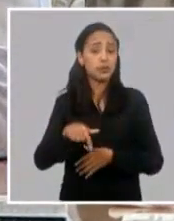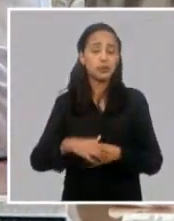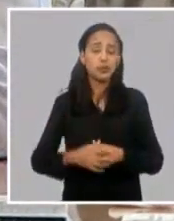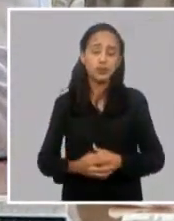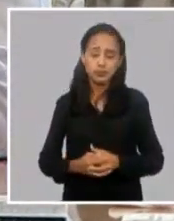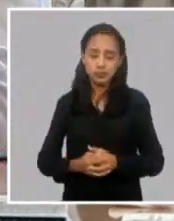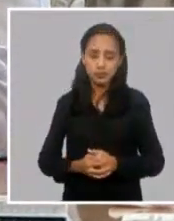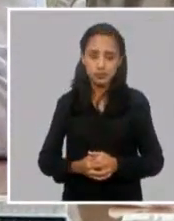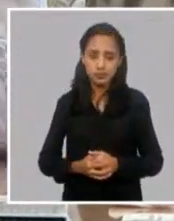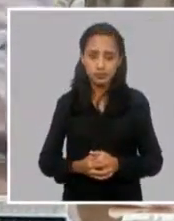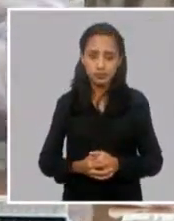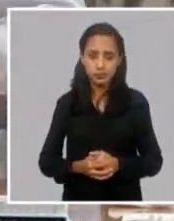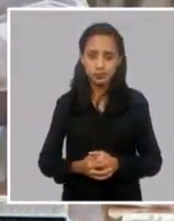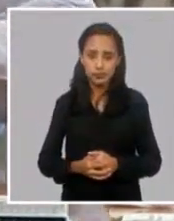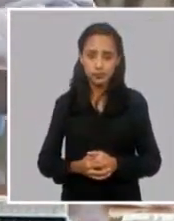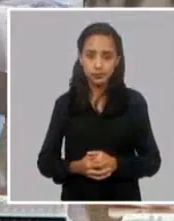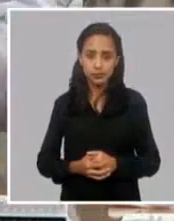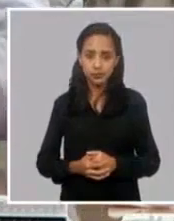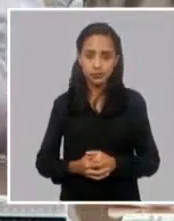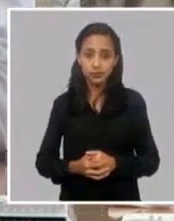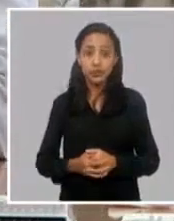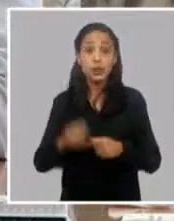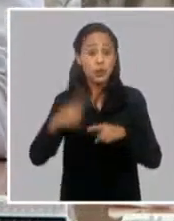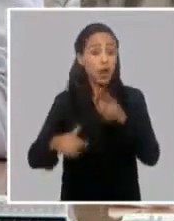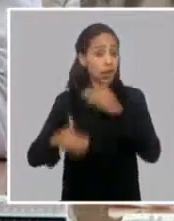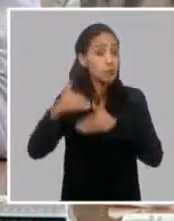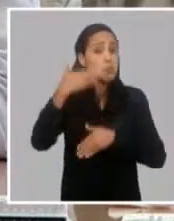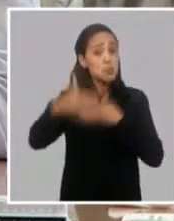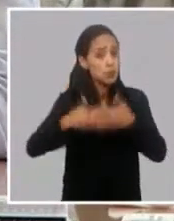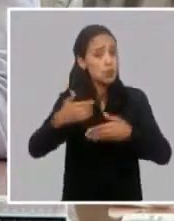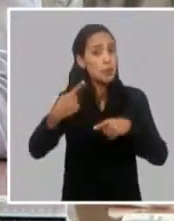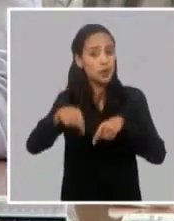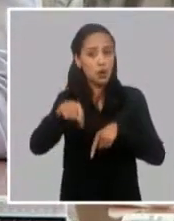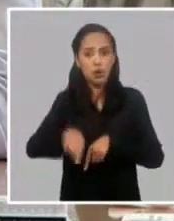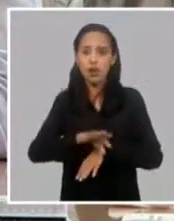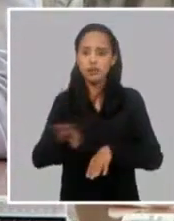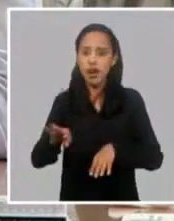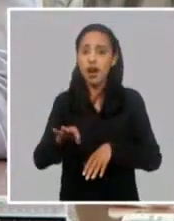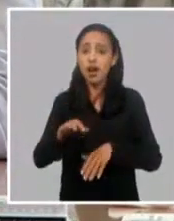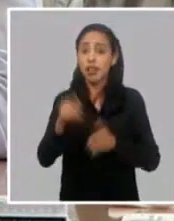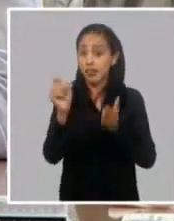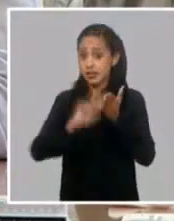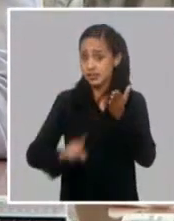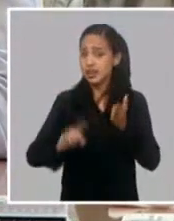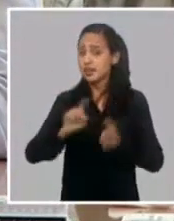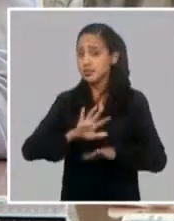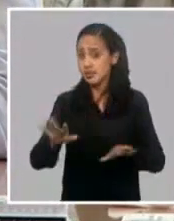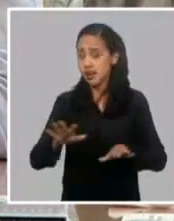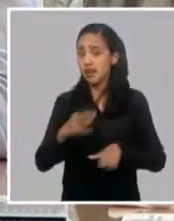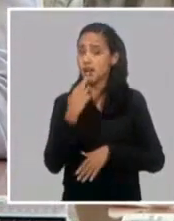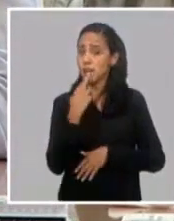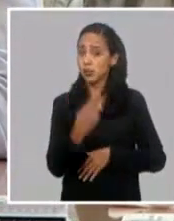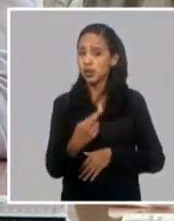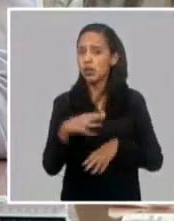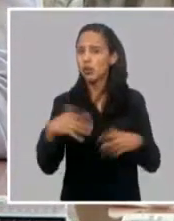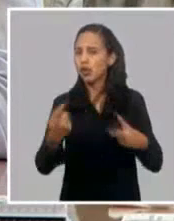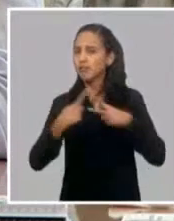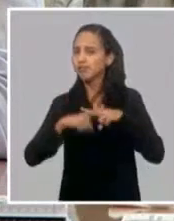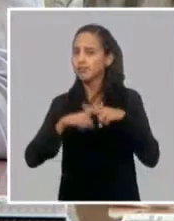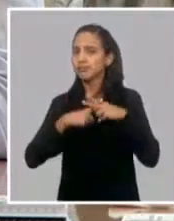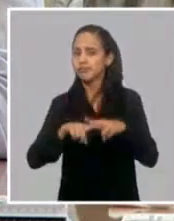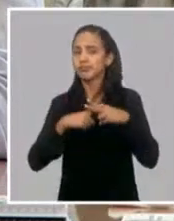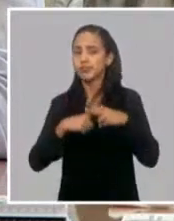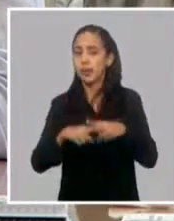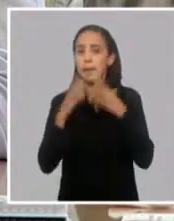describir problemas, ya también se han descrito los resultados de las acciones que se estaban acometiendo para mejorar el